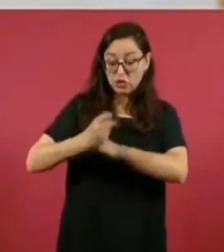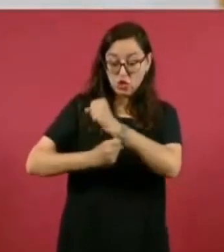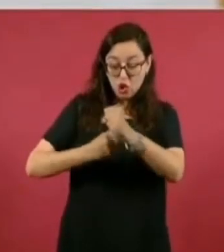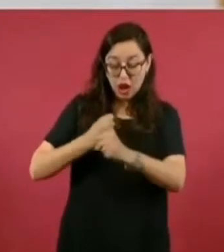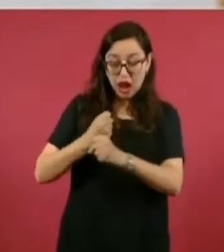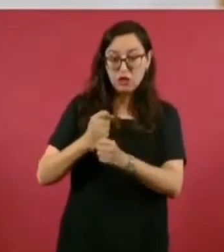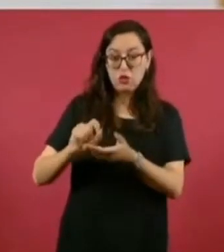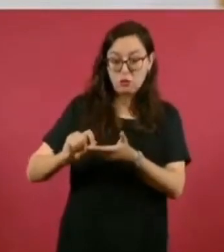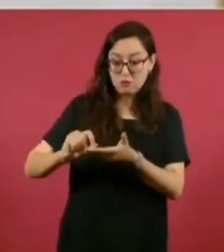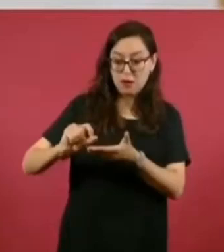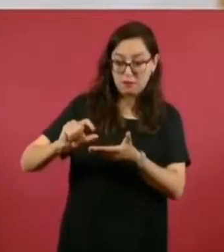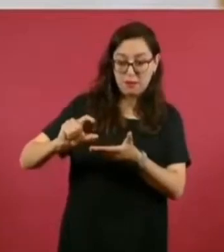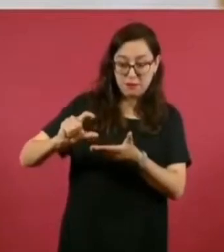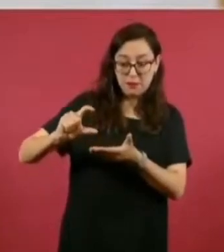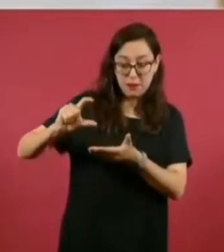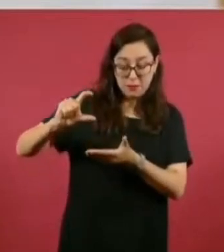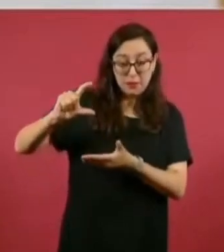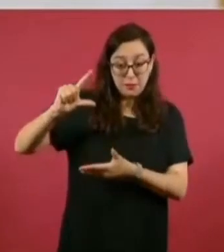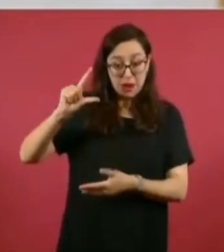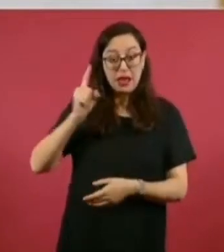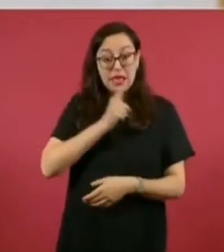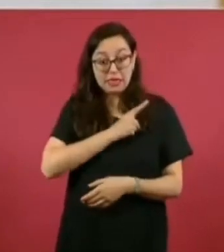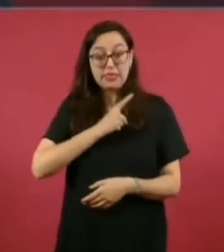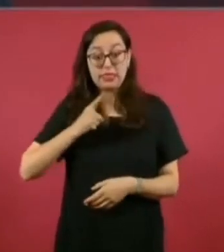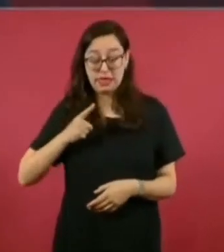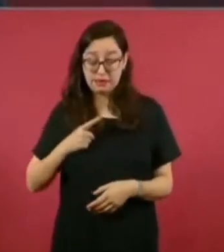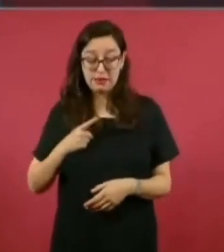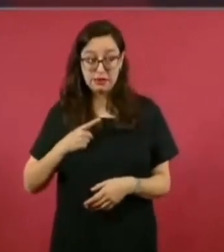que sacamos por